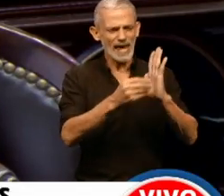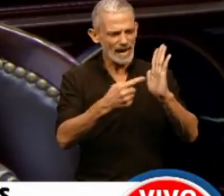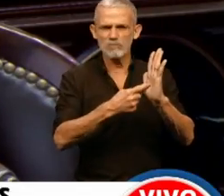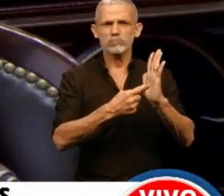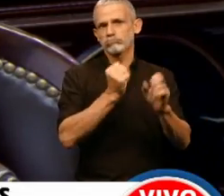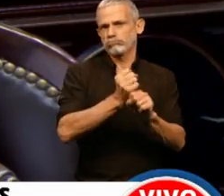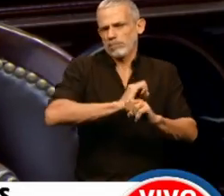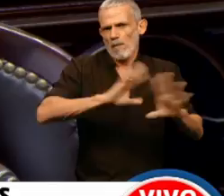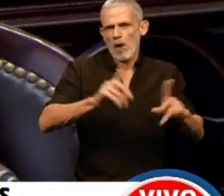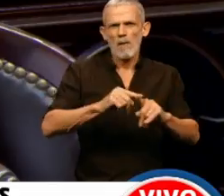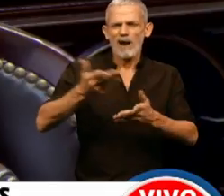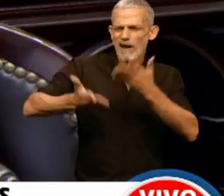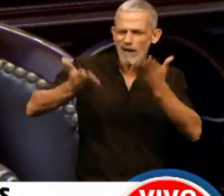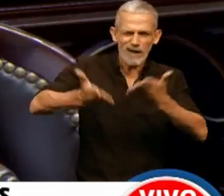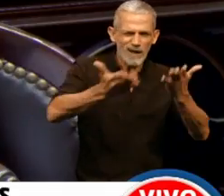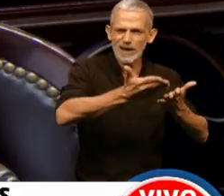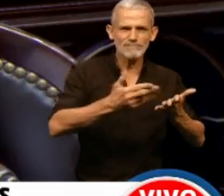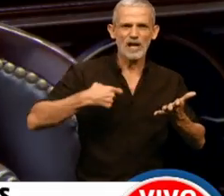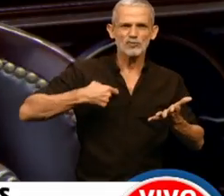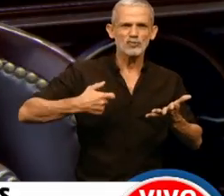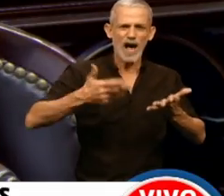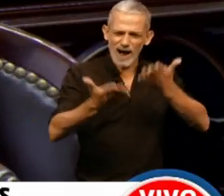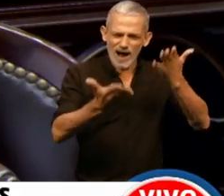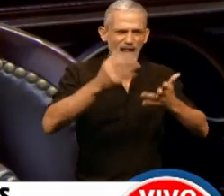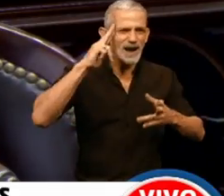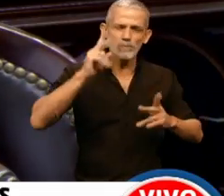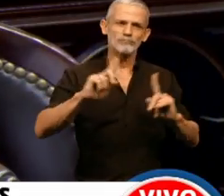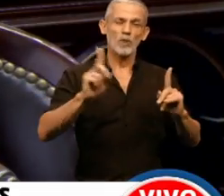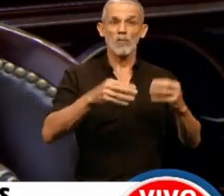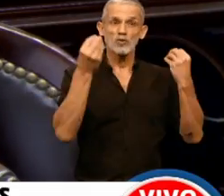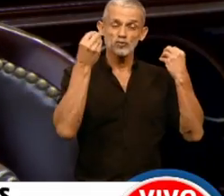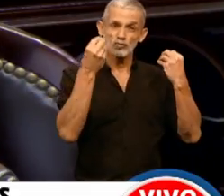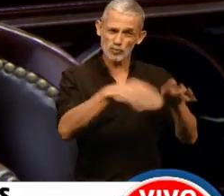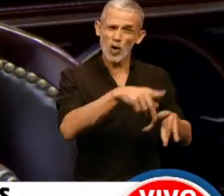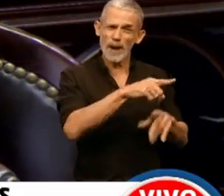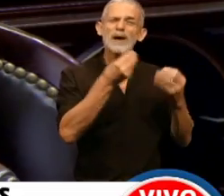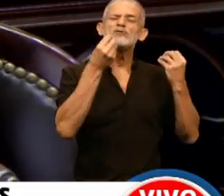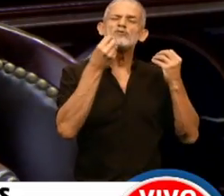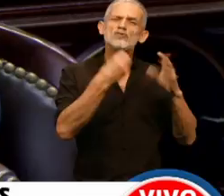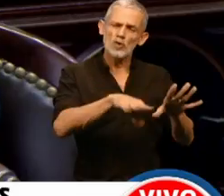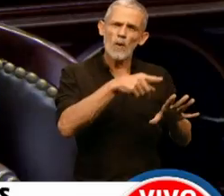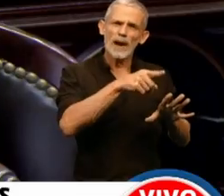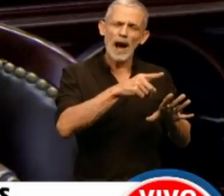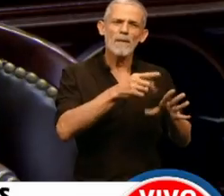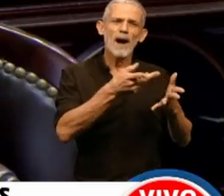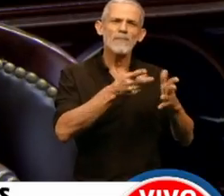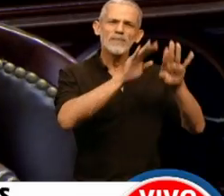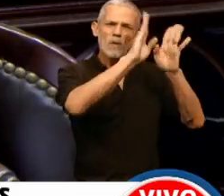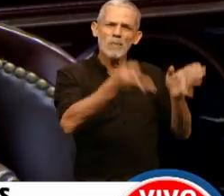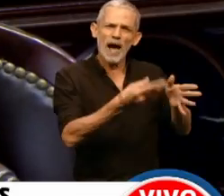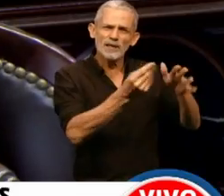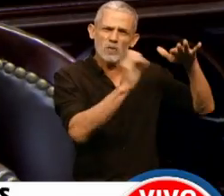ineficiencia con injusticia social porque sobraban sobraban en el fondo